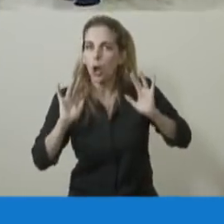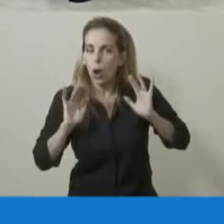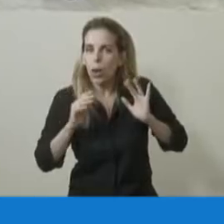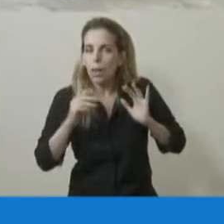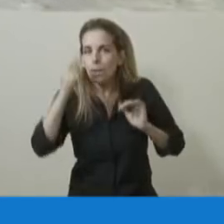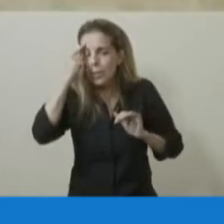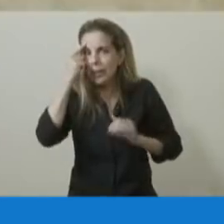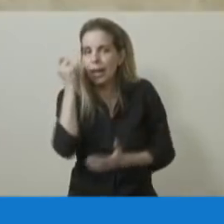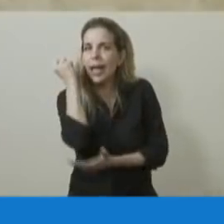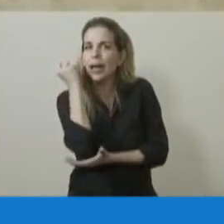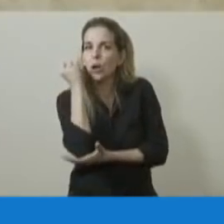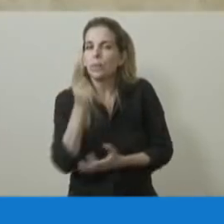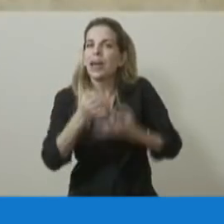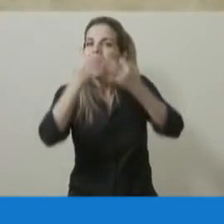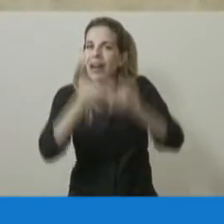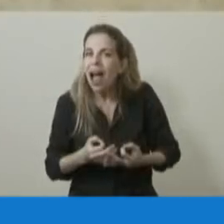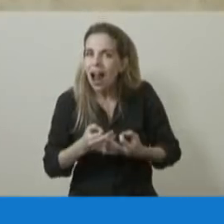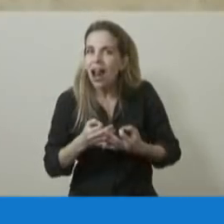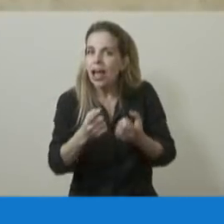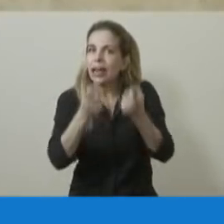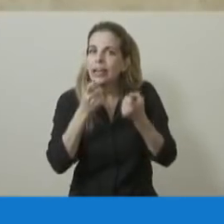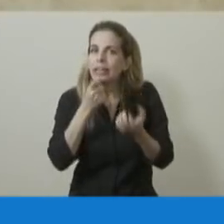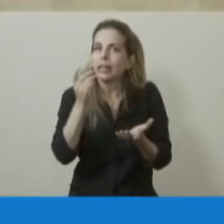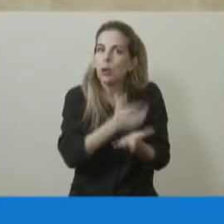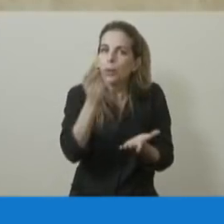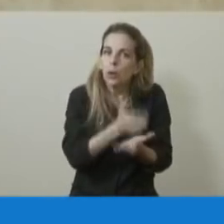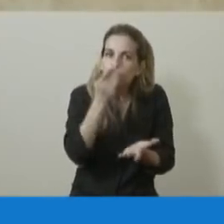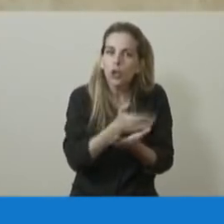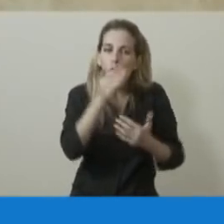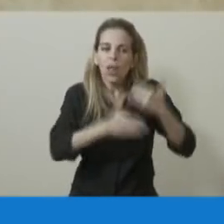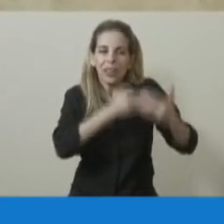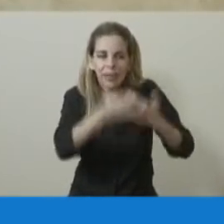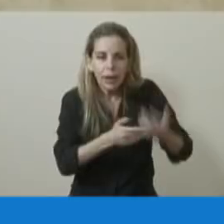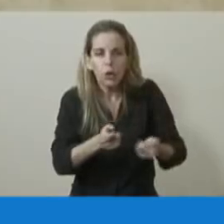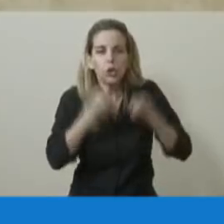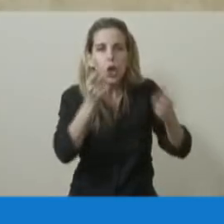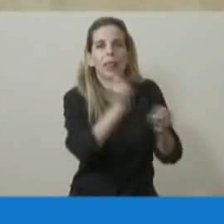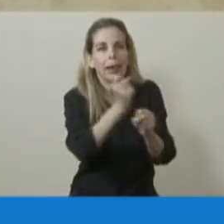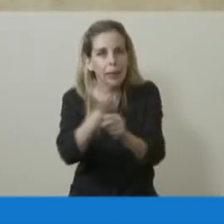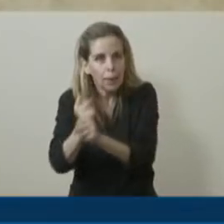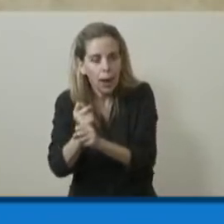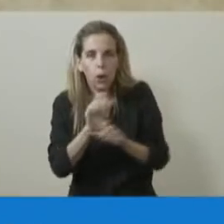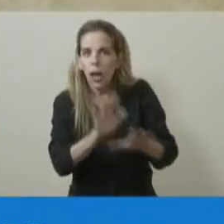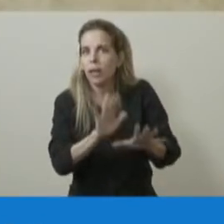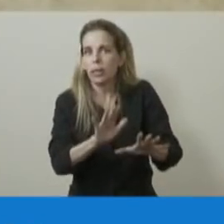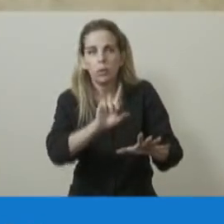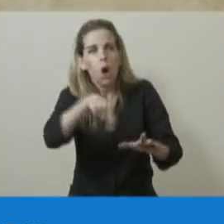real, que es la que produce y desarrolla, la que produce, da trabajo y genera desarrollo. No hay otra